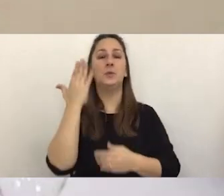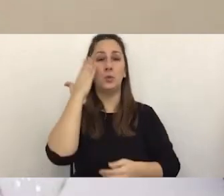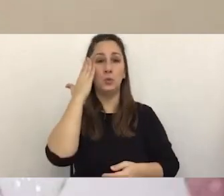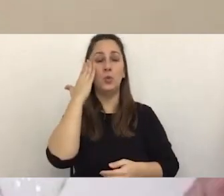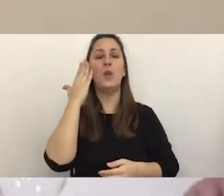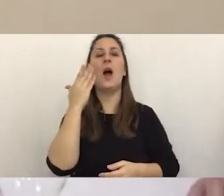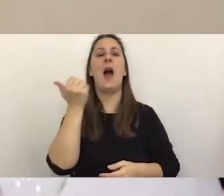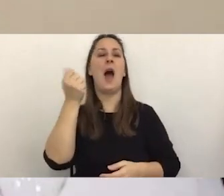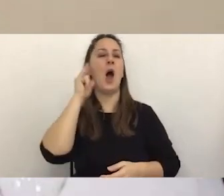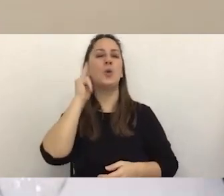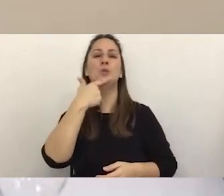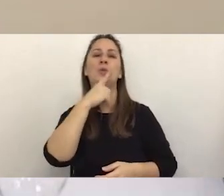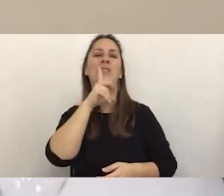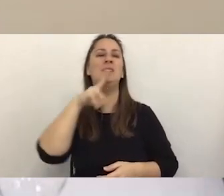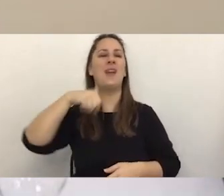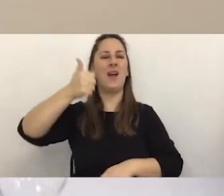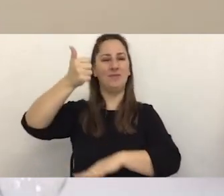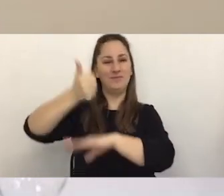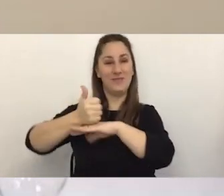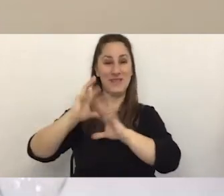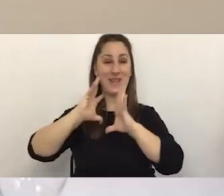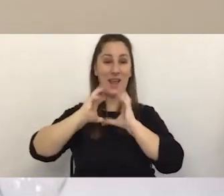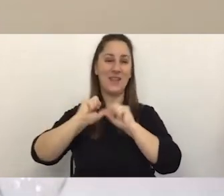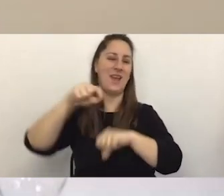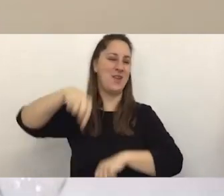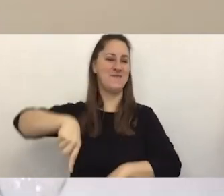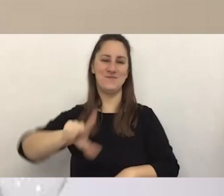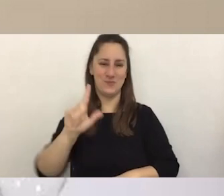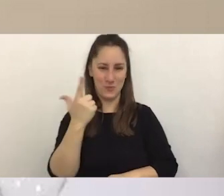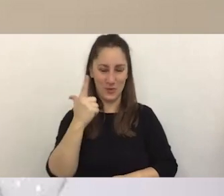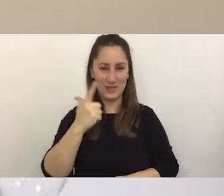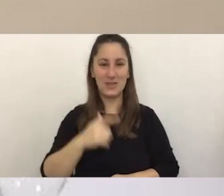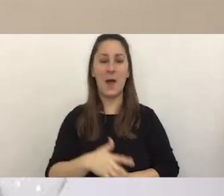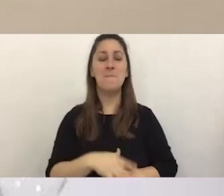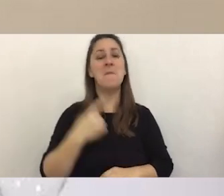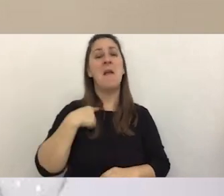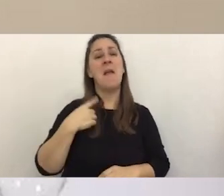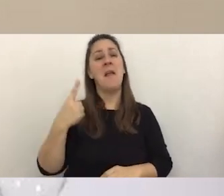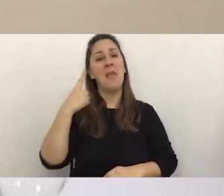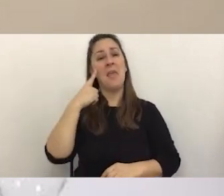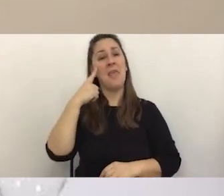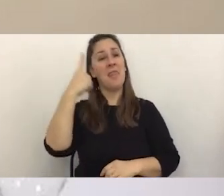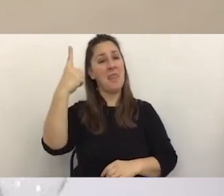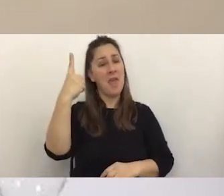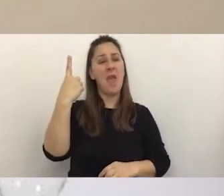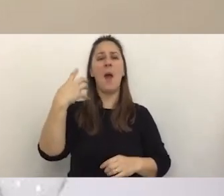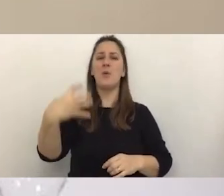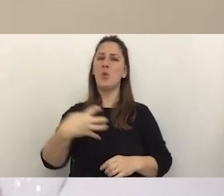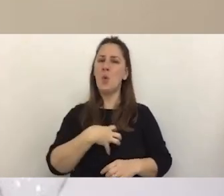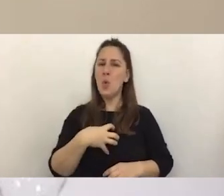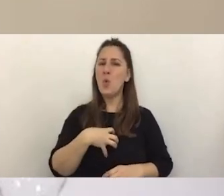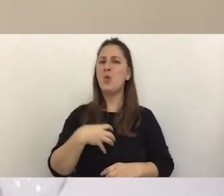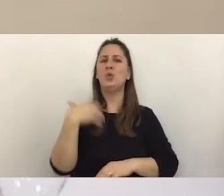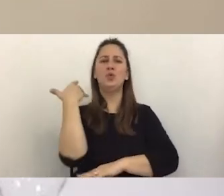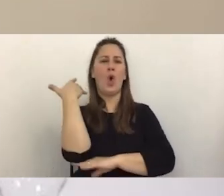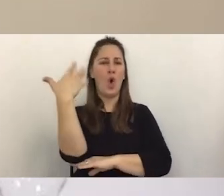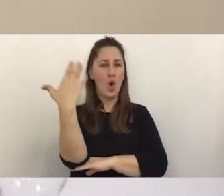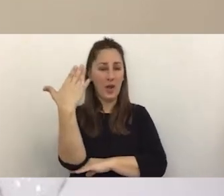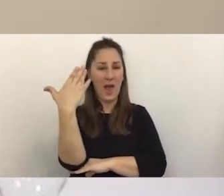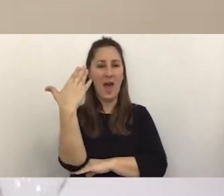no nos puede acompañar, se nos ocurrió hacer este curso, hacer estas jornadas,